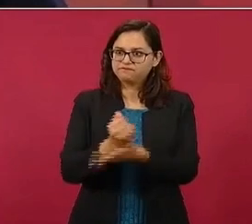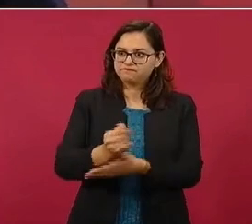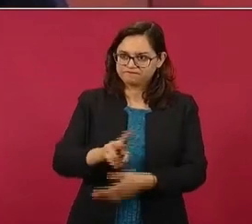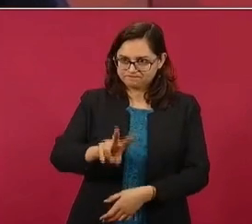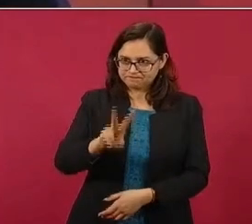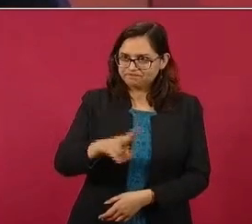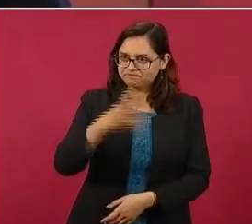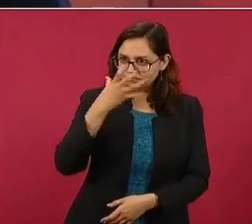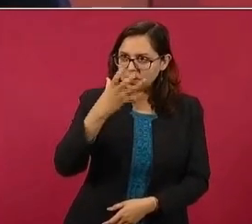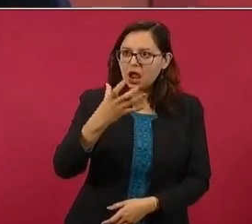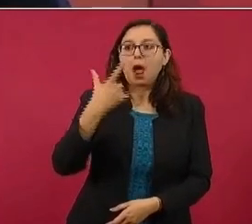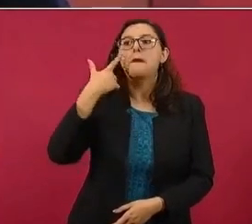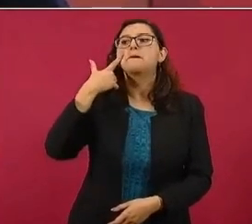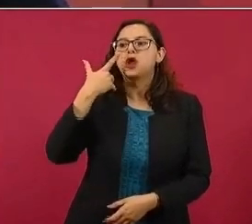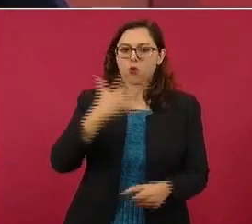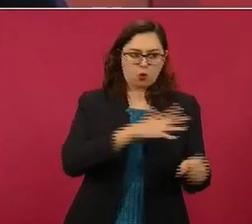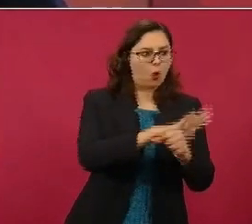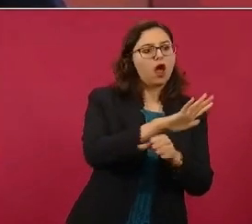Eso es mejor.